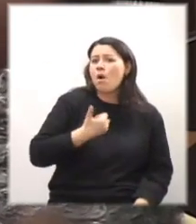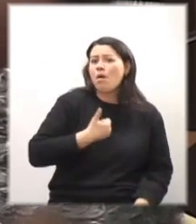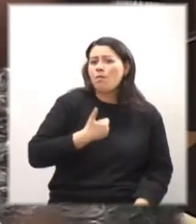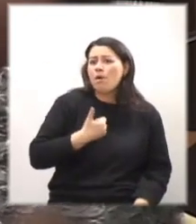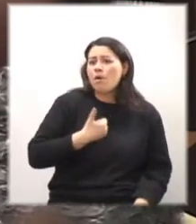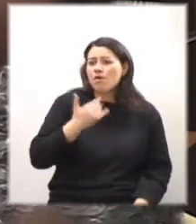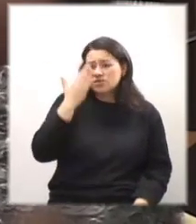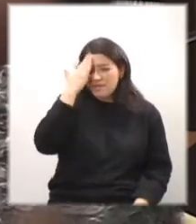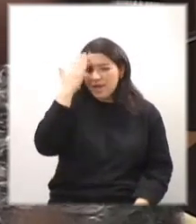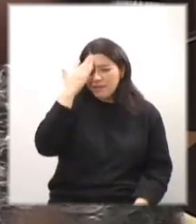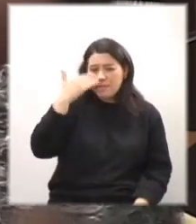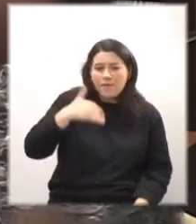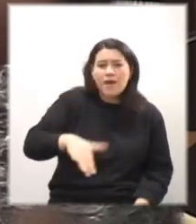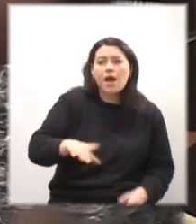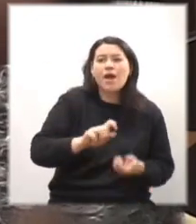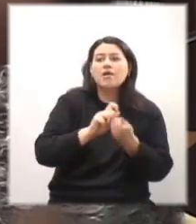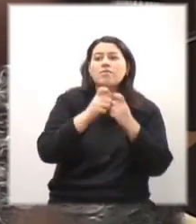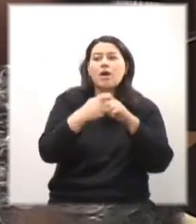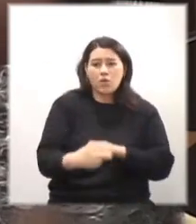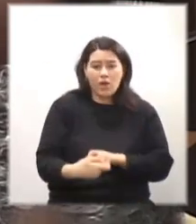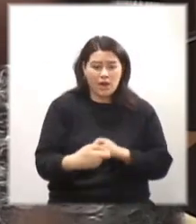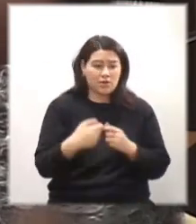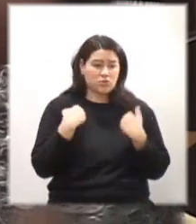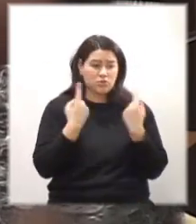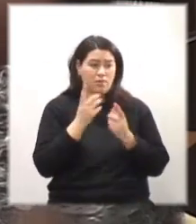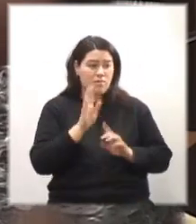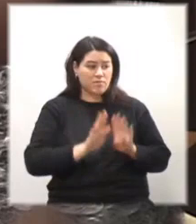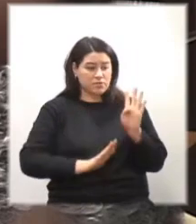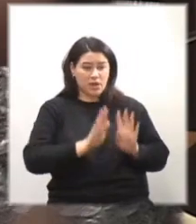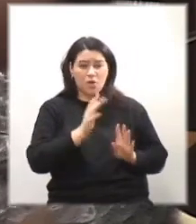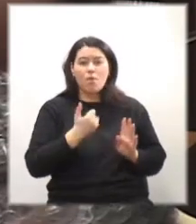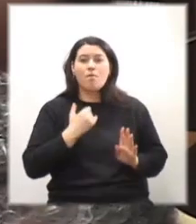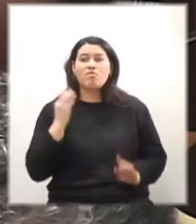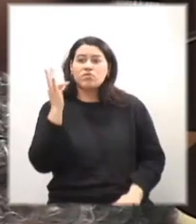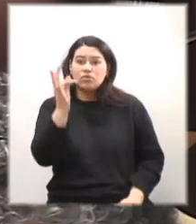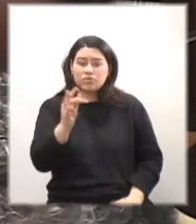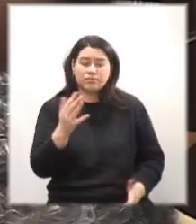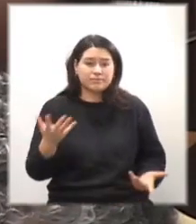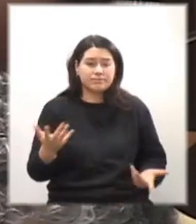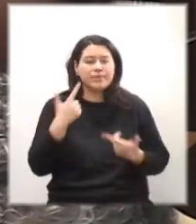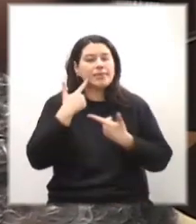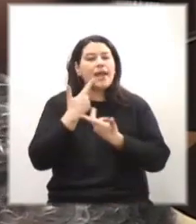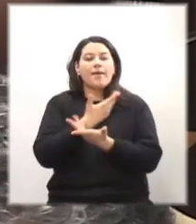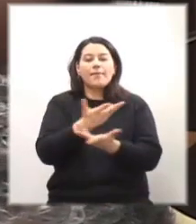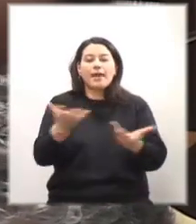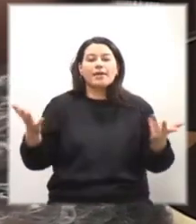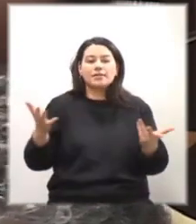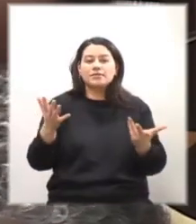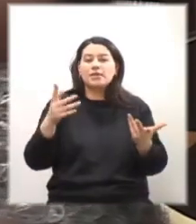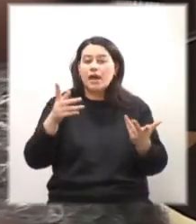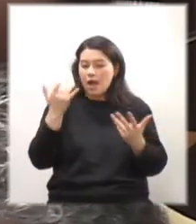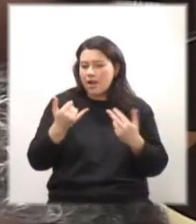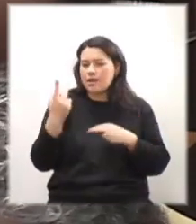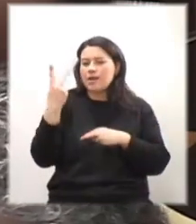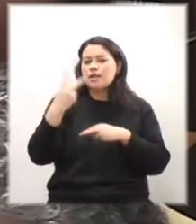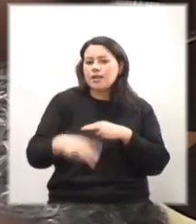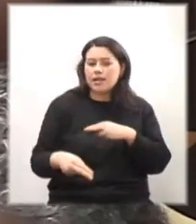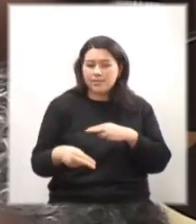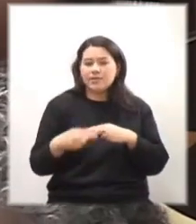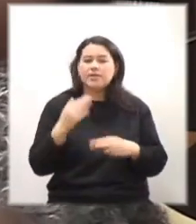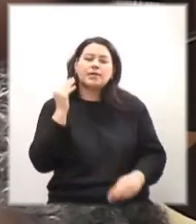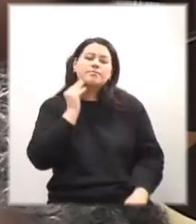fiscal que tienen las asignaciones que acá estamos votando. La transparencia pone límites a